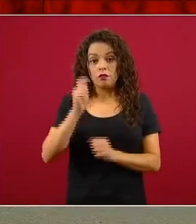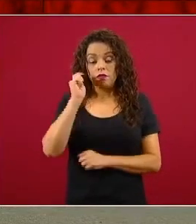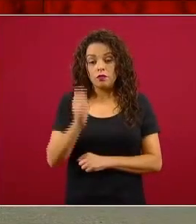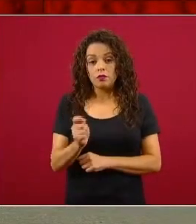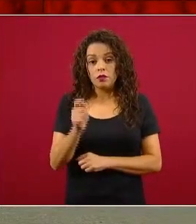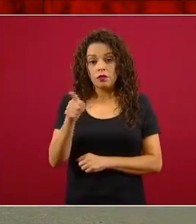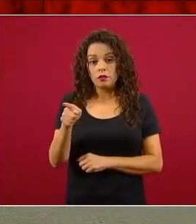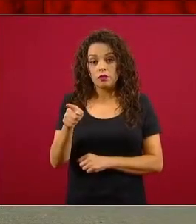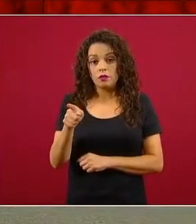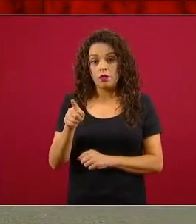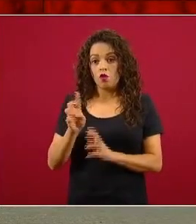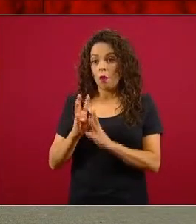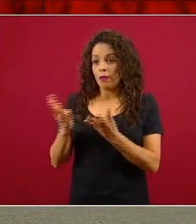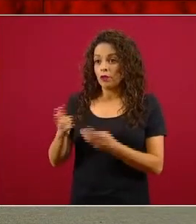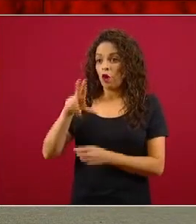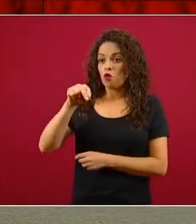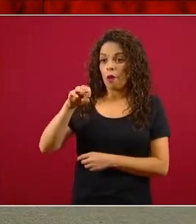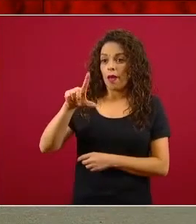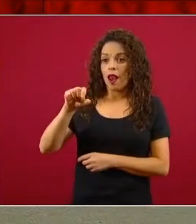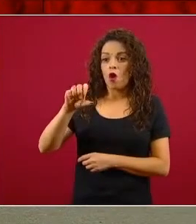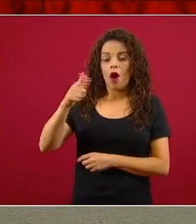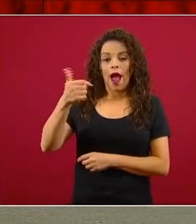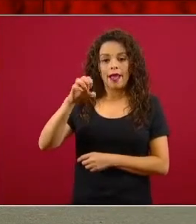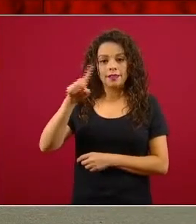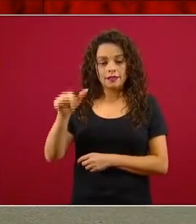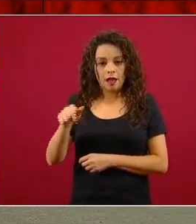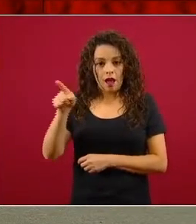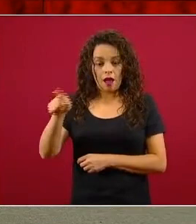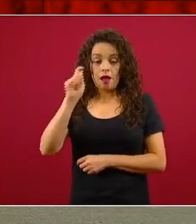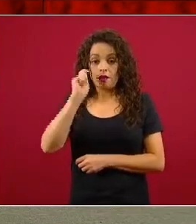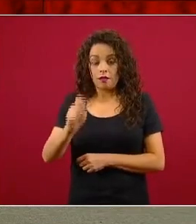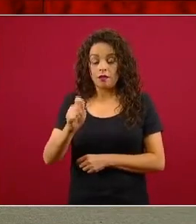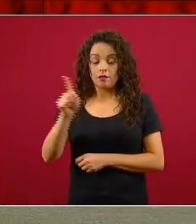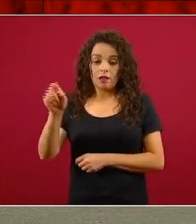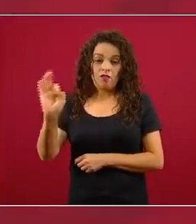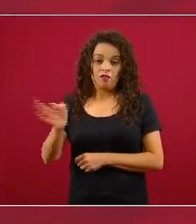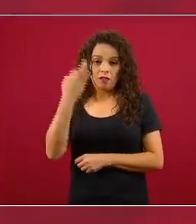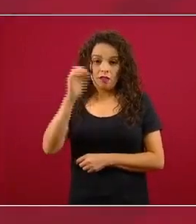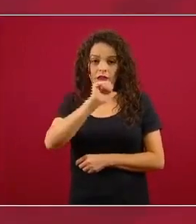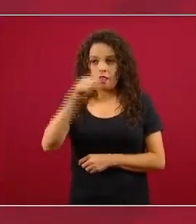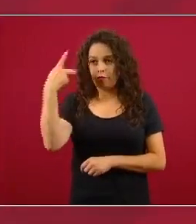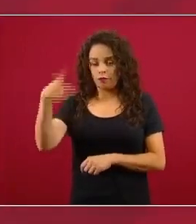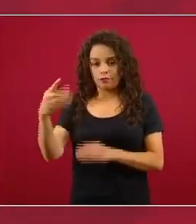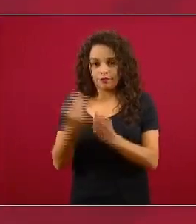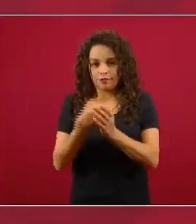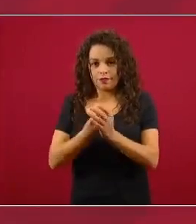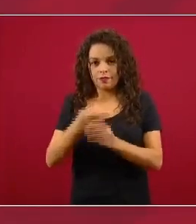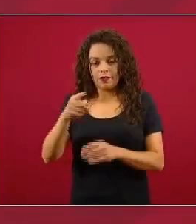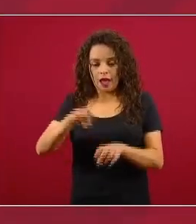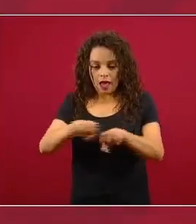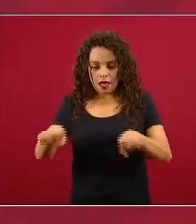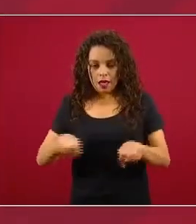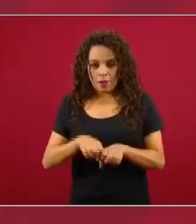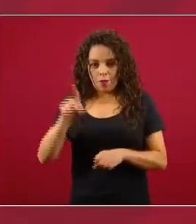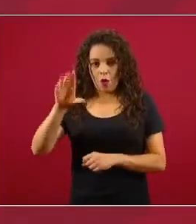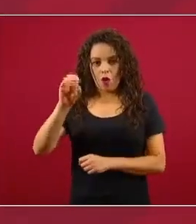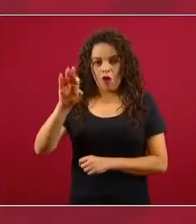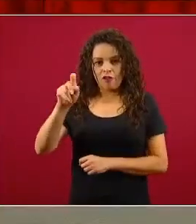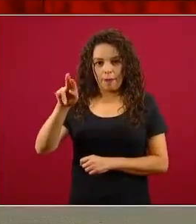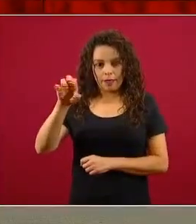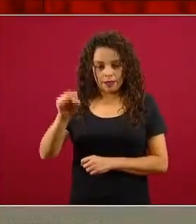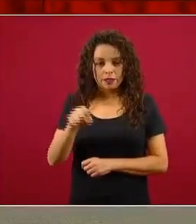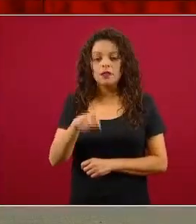Novelo, José Novelo Baeza, comisionado federal de COFEPRIS, con su equipo de trabajo, y estuvimos analizando varios